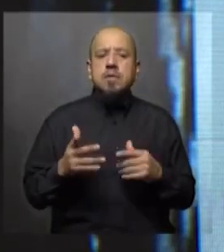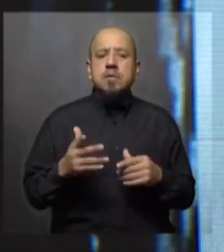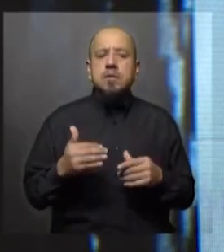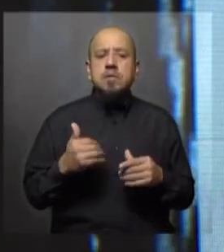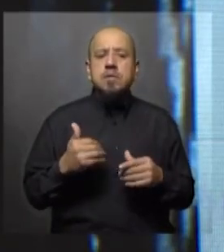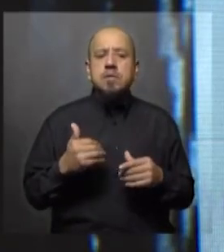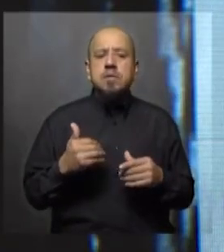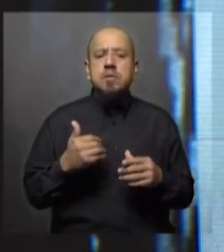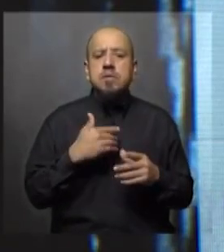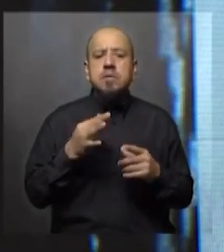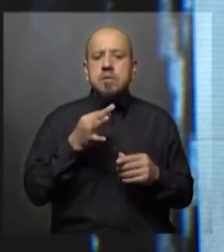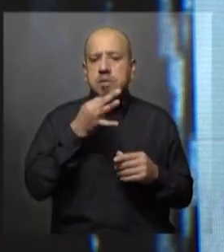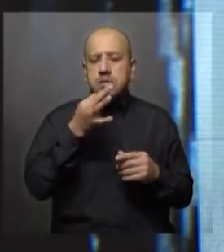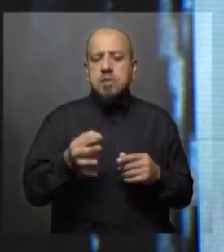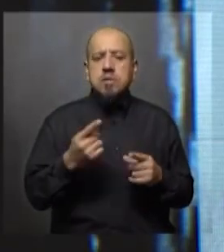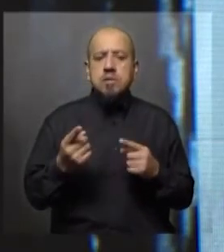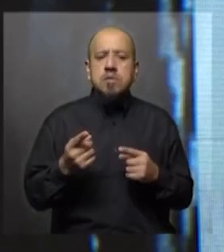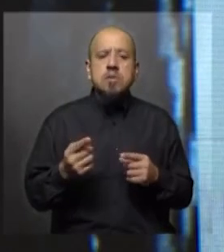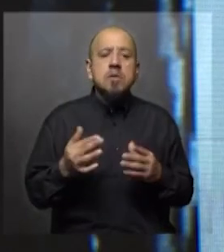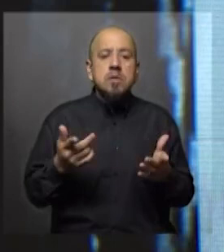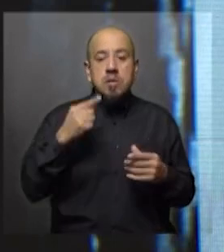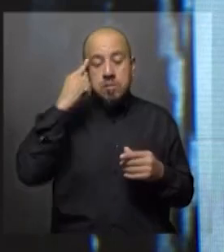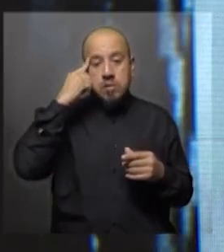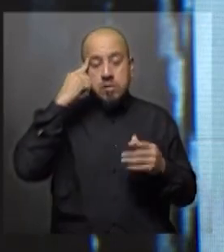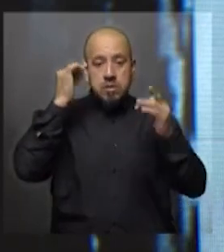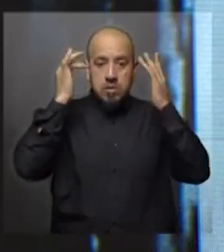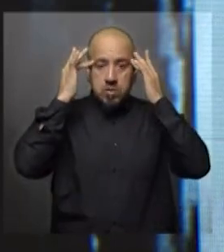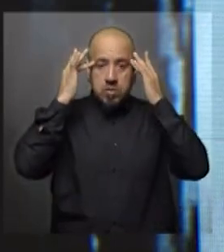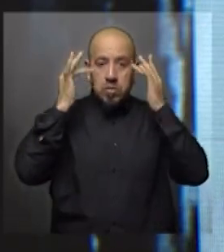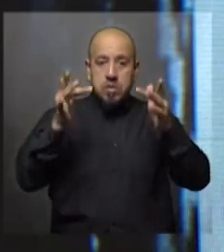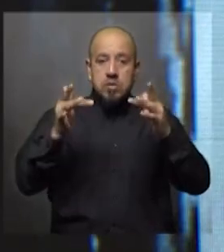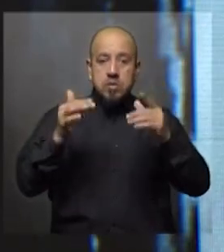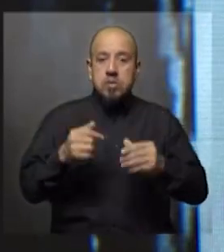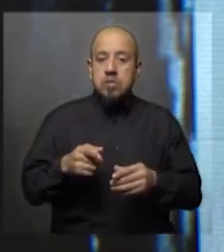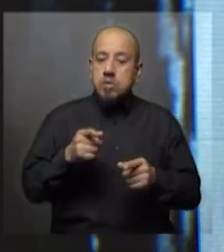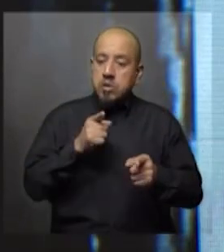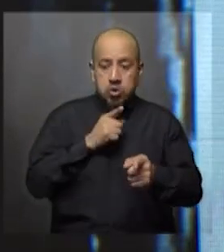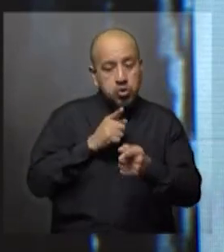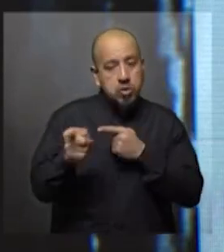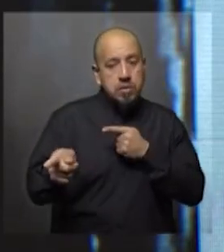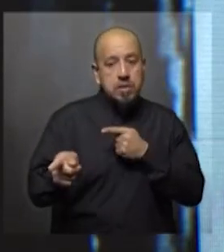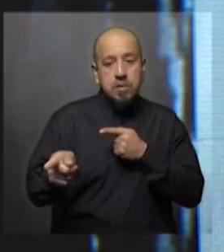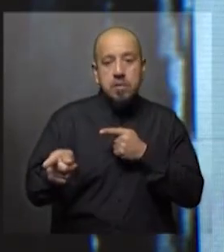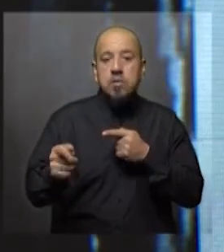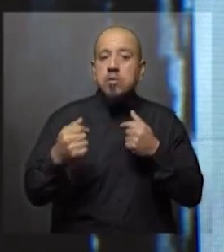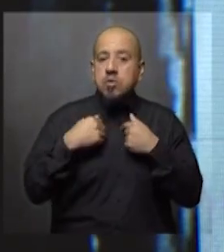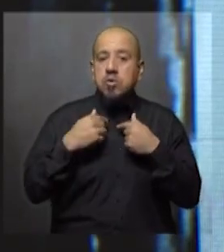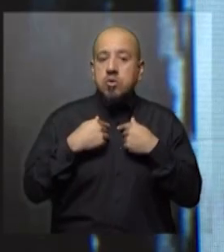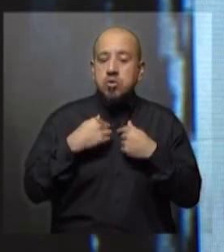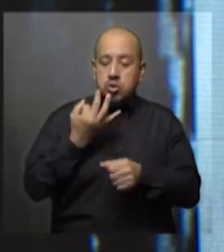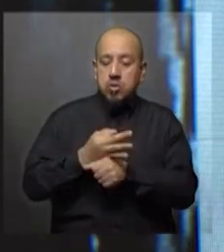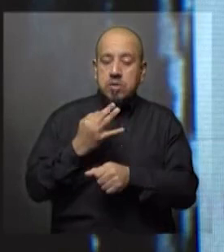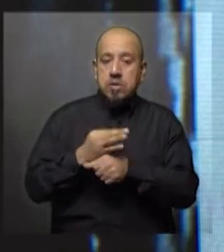que se define desde un cierto lugar o sea pensar la educación en términos unidireccionales digamos yo te voy a